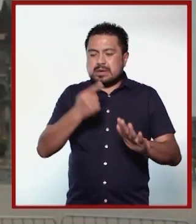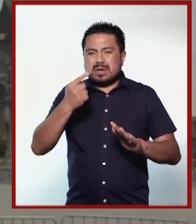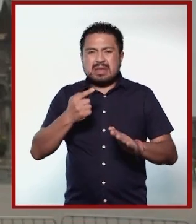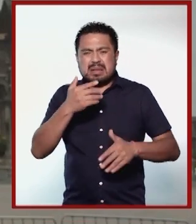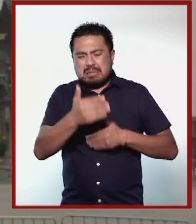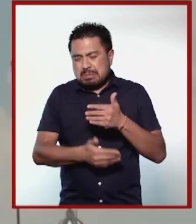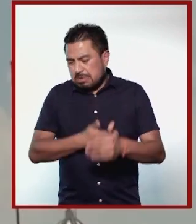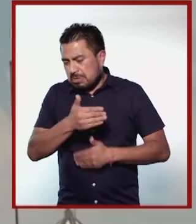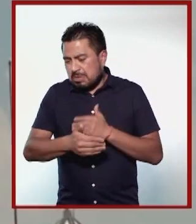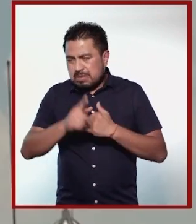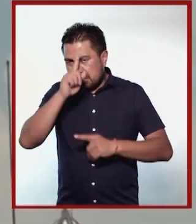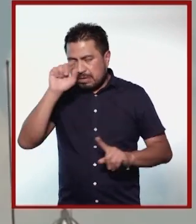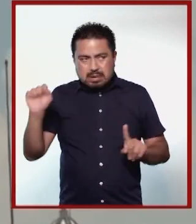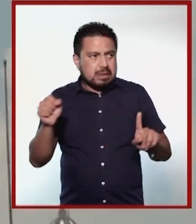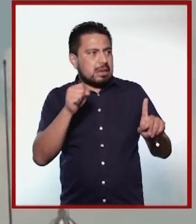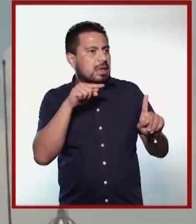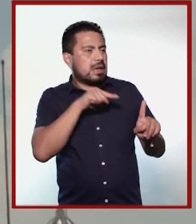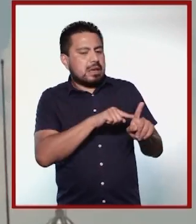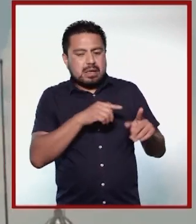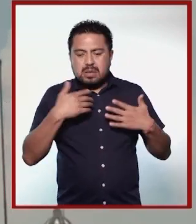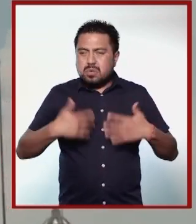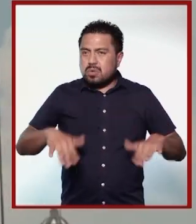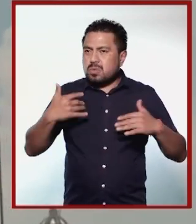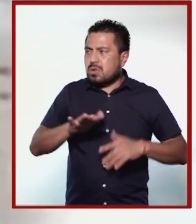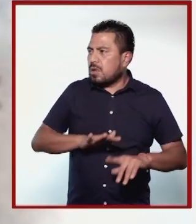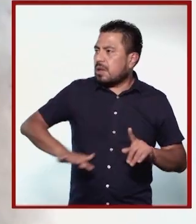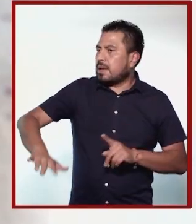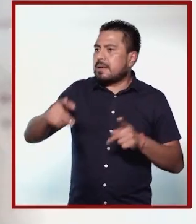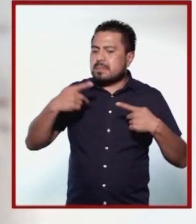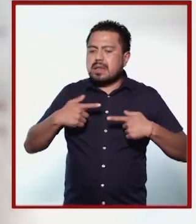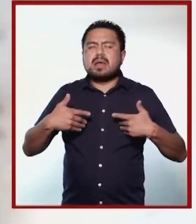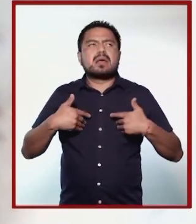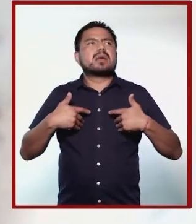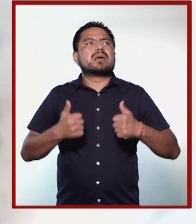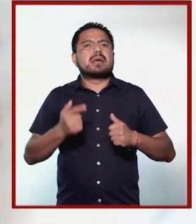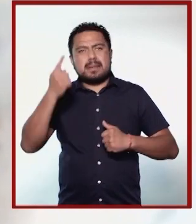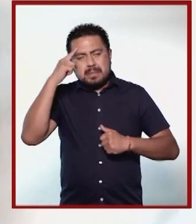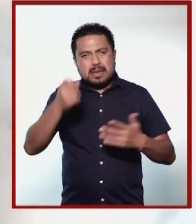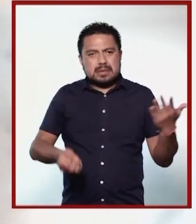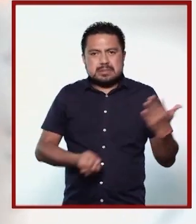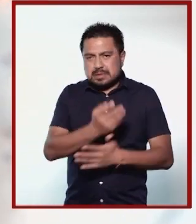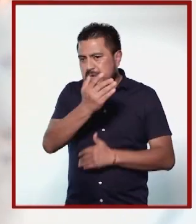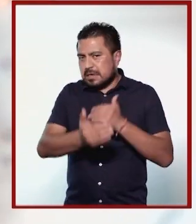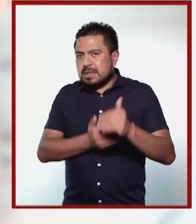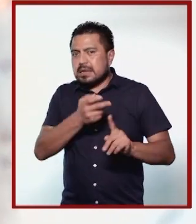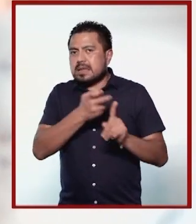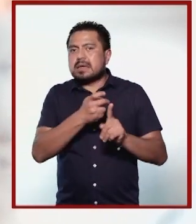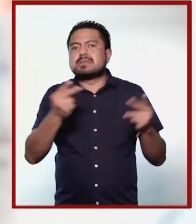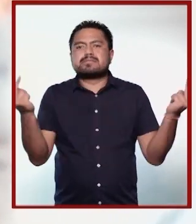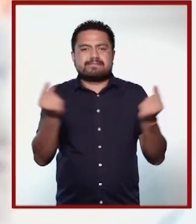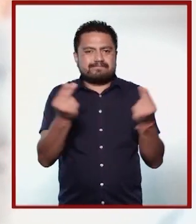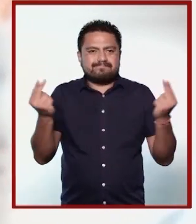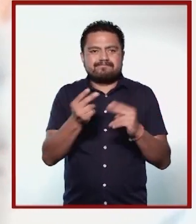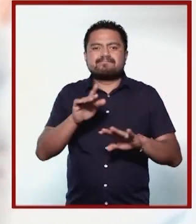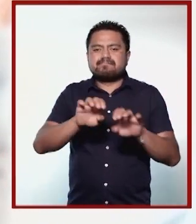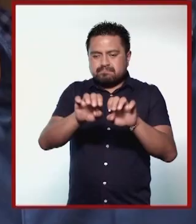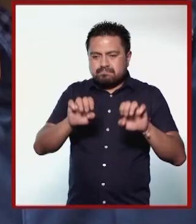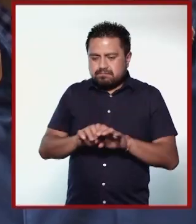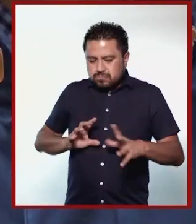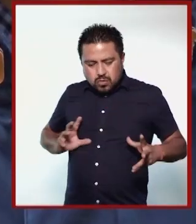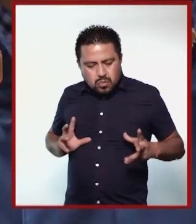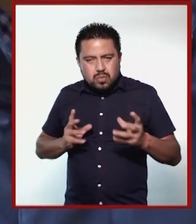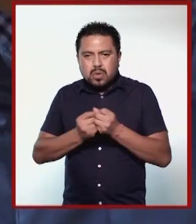mucho tiempo volteamos a ver a las y los demás y entendimos que para salir de esto necesitamos hacer un gran equipo en el que